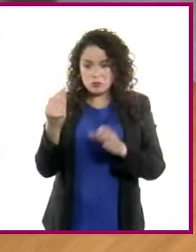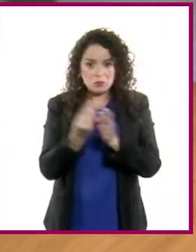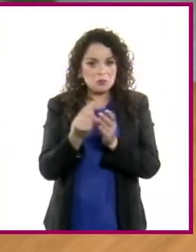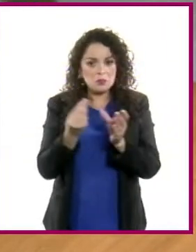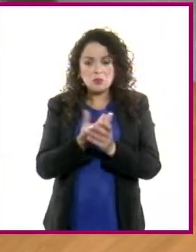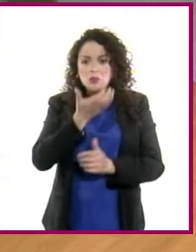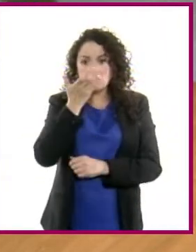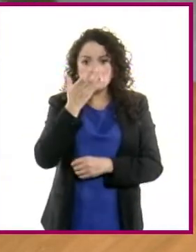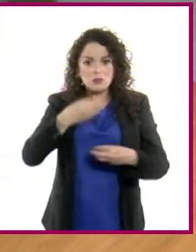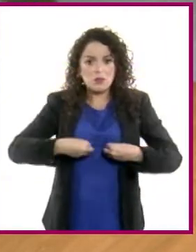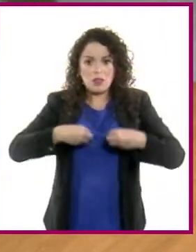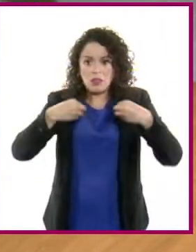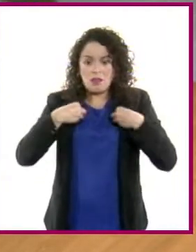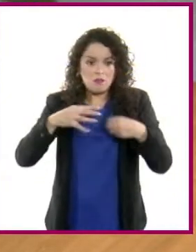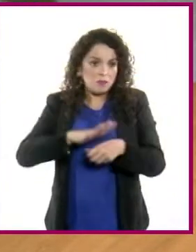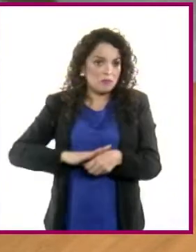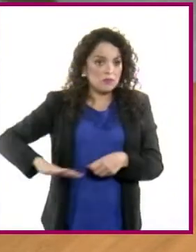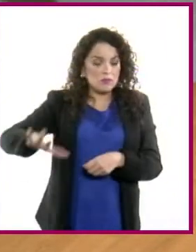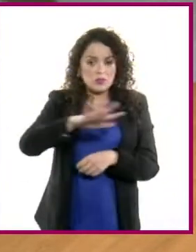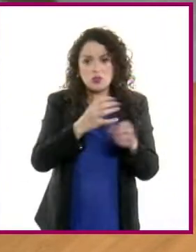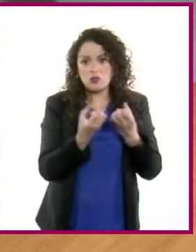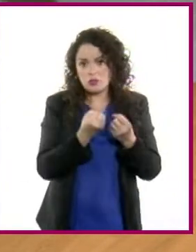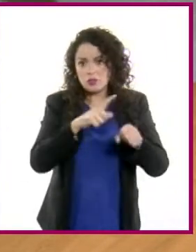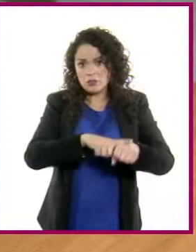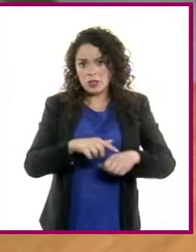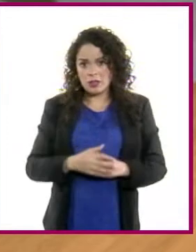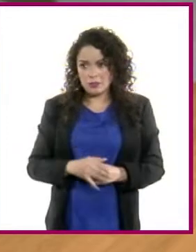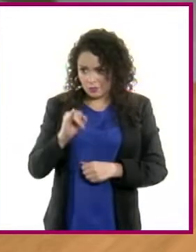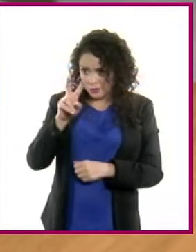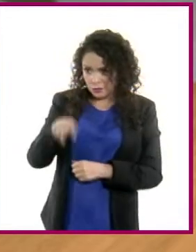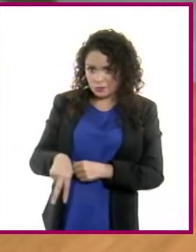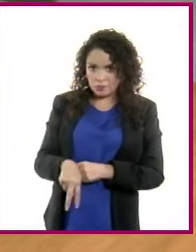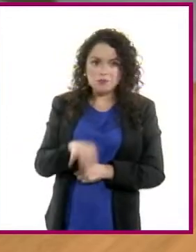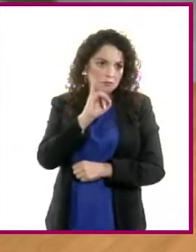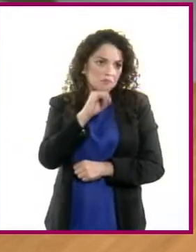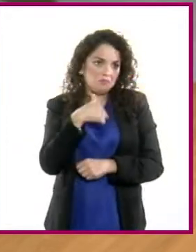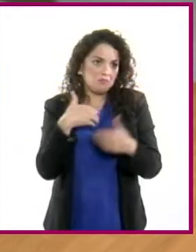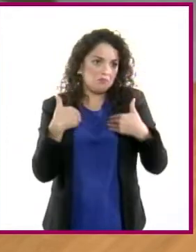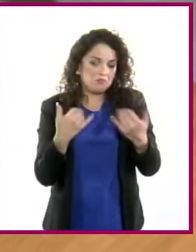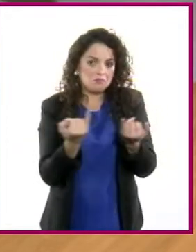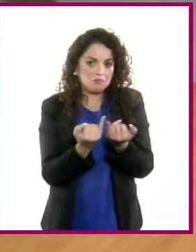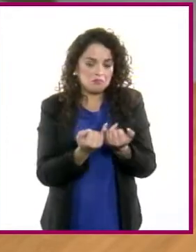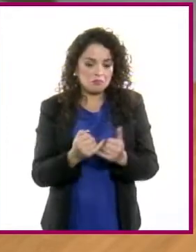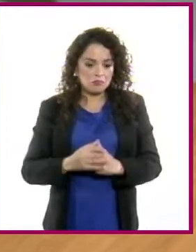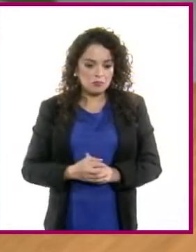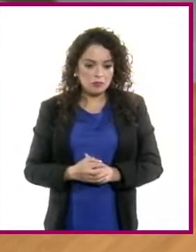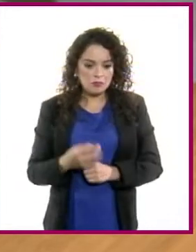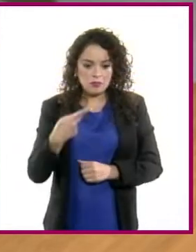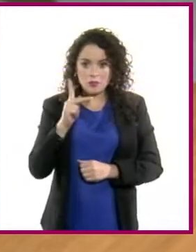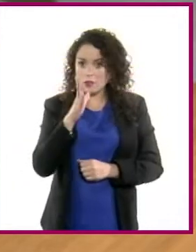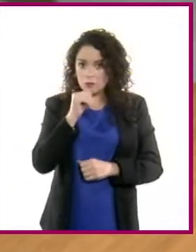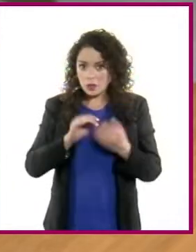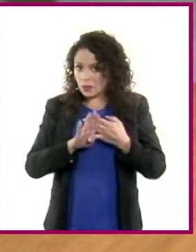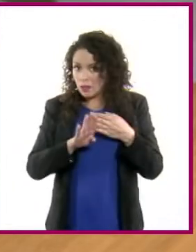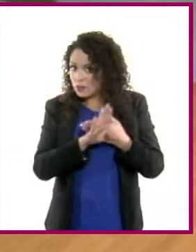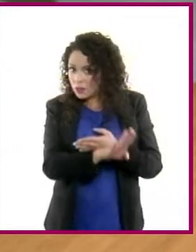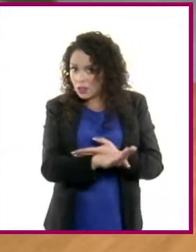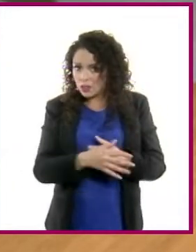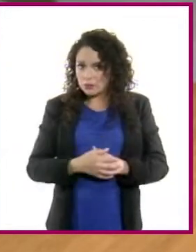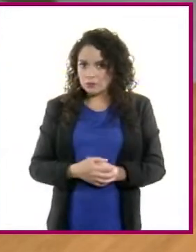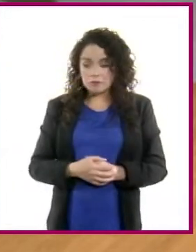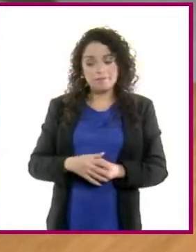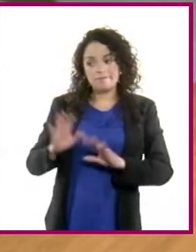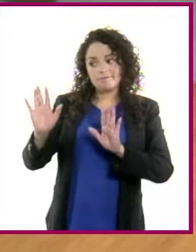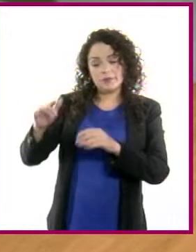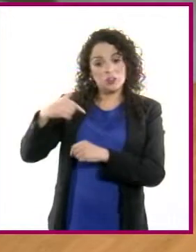¿cierto? Esa impresión me dio a mí también. Pero entonces, ¿es inevitable? No estoy de acuerdo, señorita.